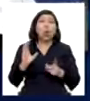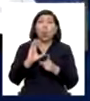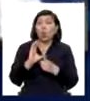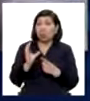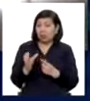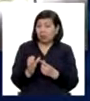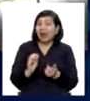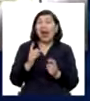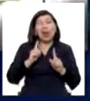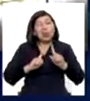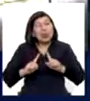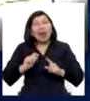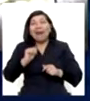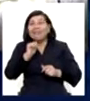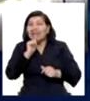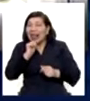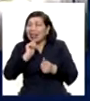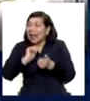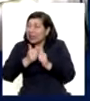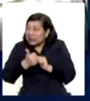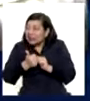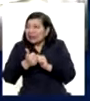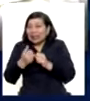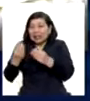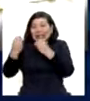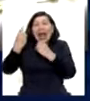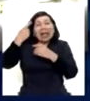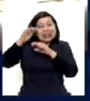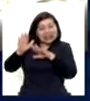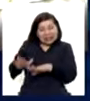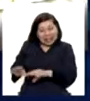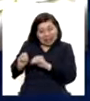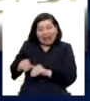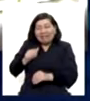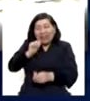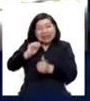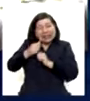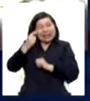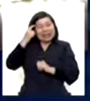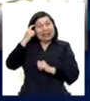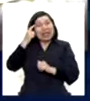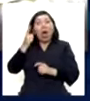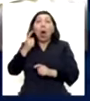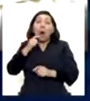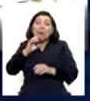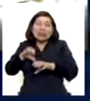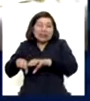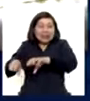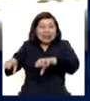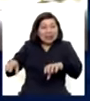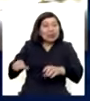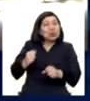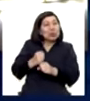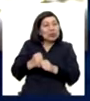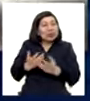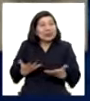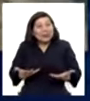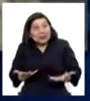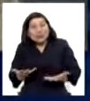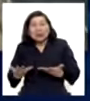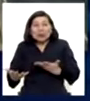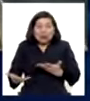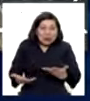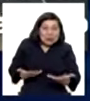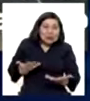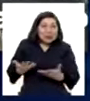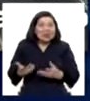cultura que cambiar, una cultura que viene desde nuestra formación de niños, sí, pues. De niñas, entonces es un trabajo como como